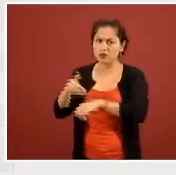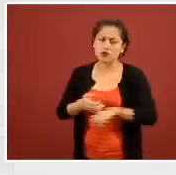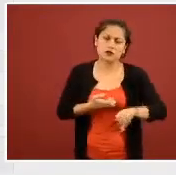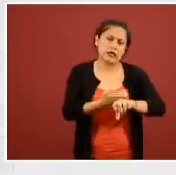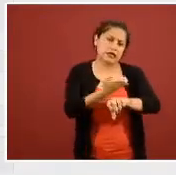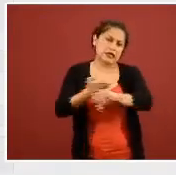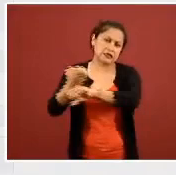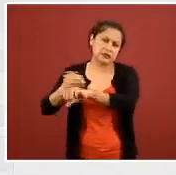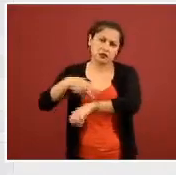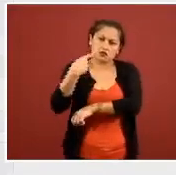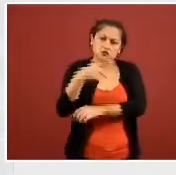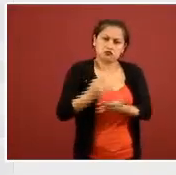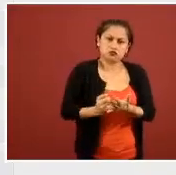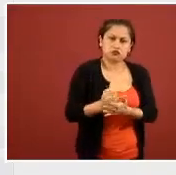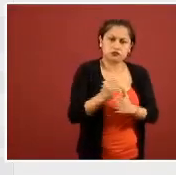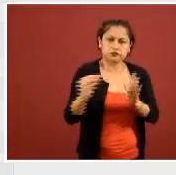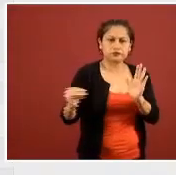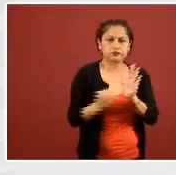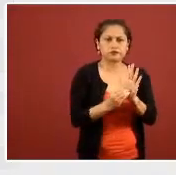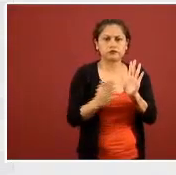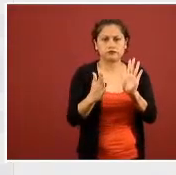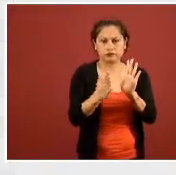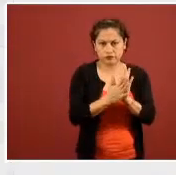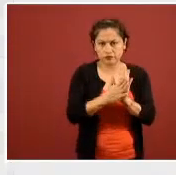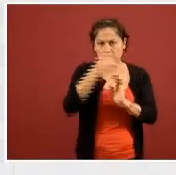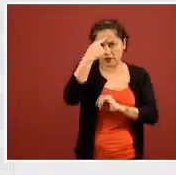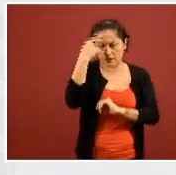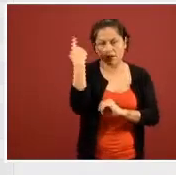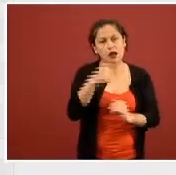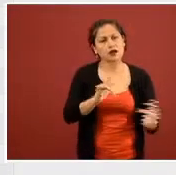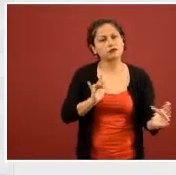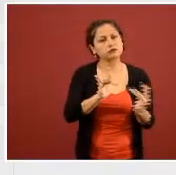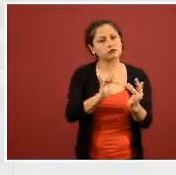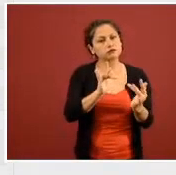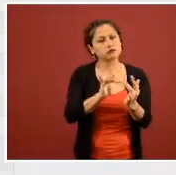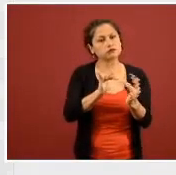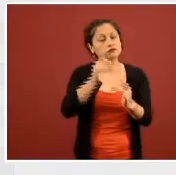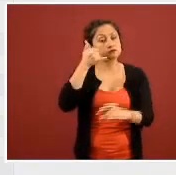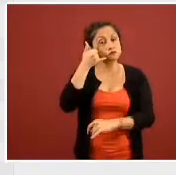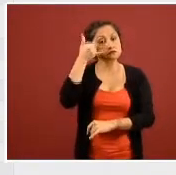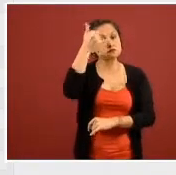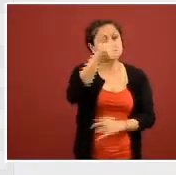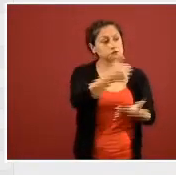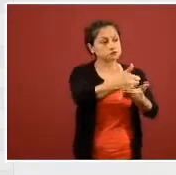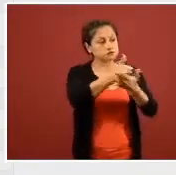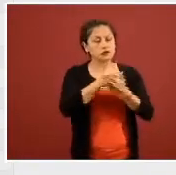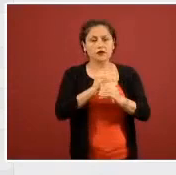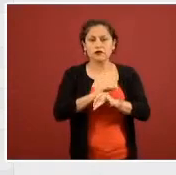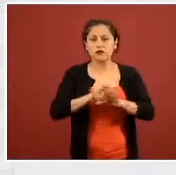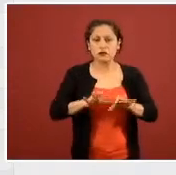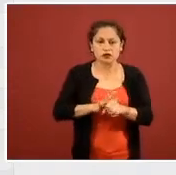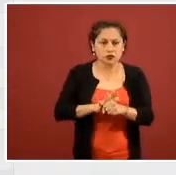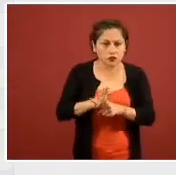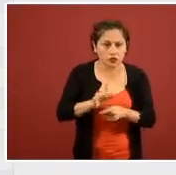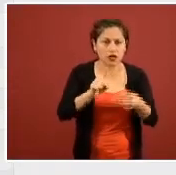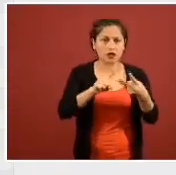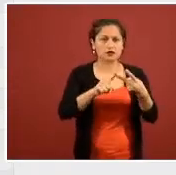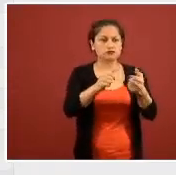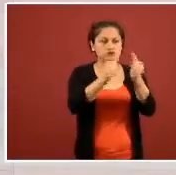de la República un número al que podemos llamar para solicitar información y solicitar